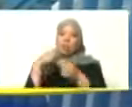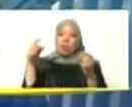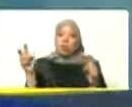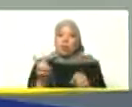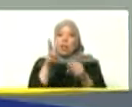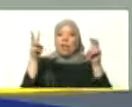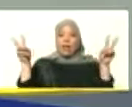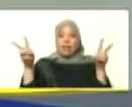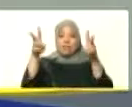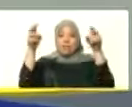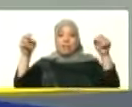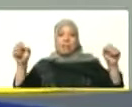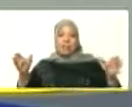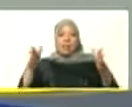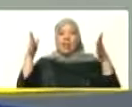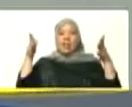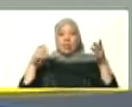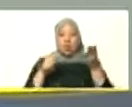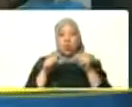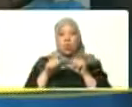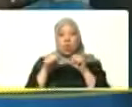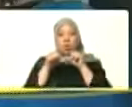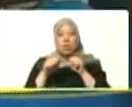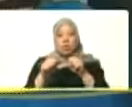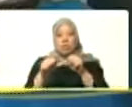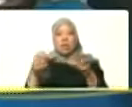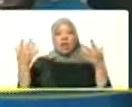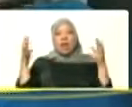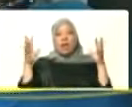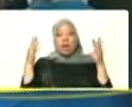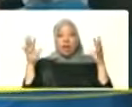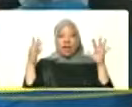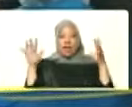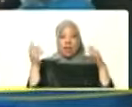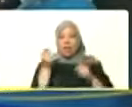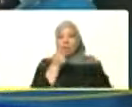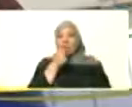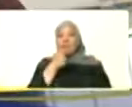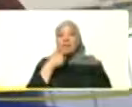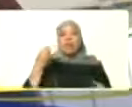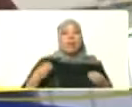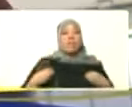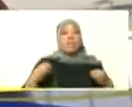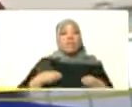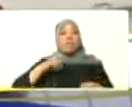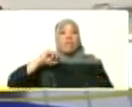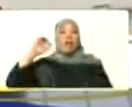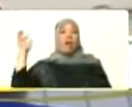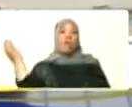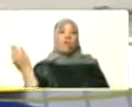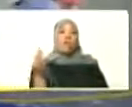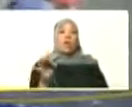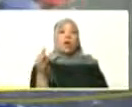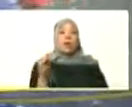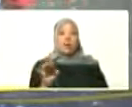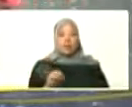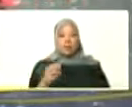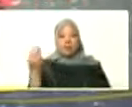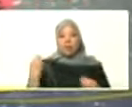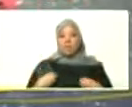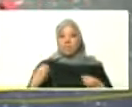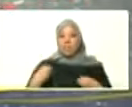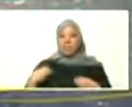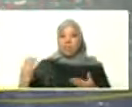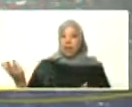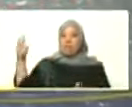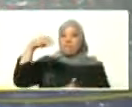y seguiremos venciendo, presidente. ¡Viva Guarena! ¡Viva la revolución! ¡Y viva Miranda!